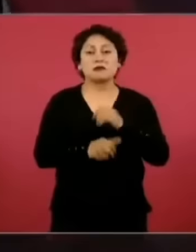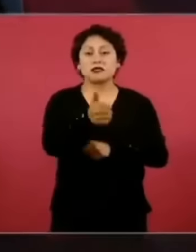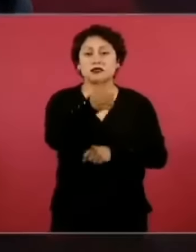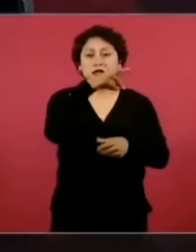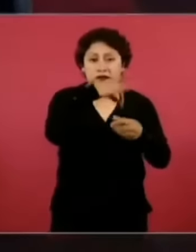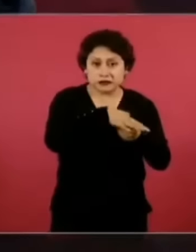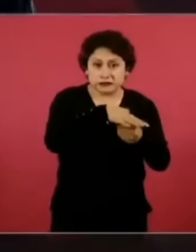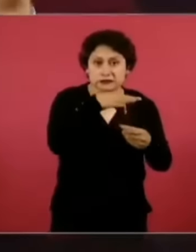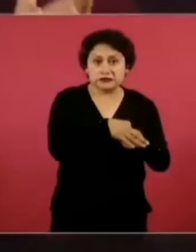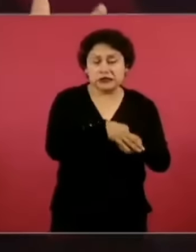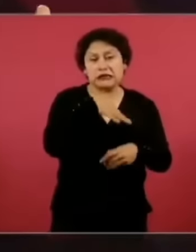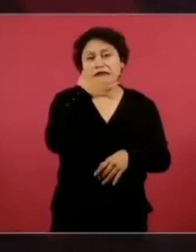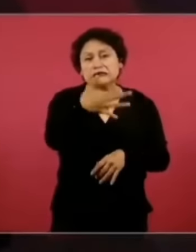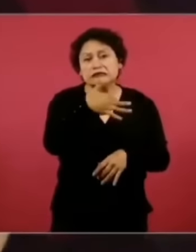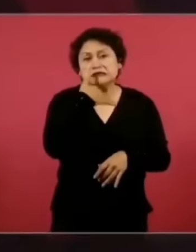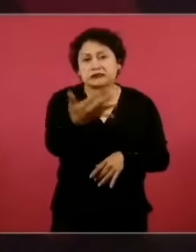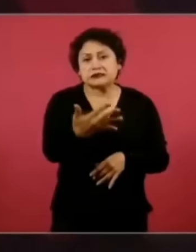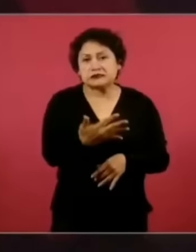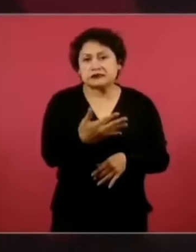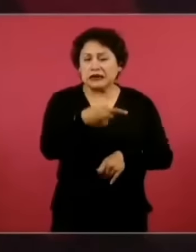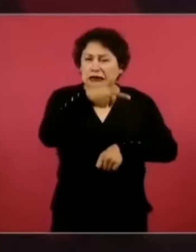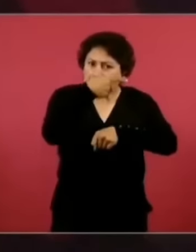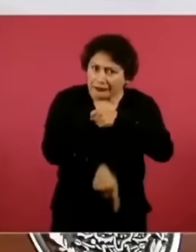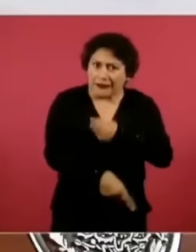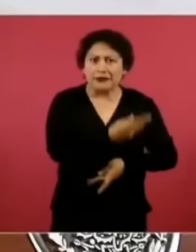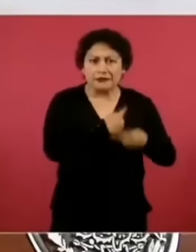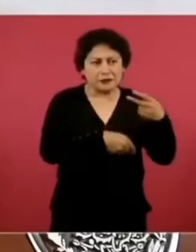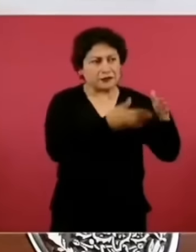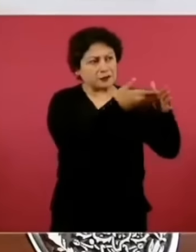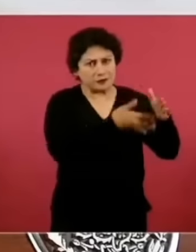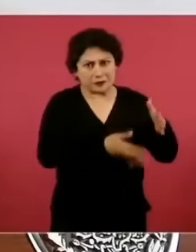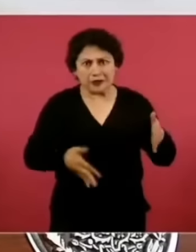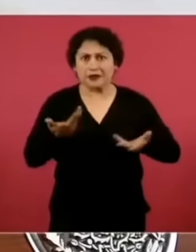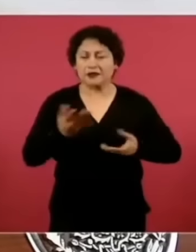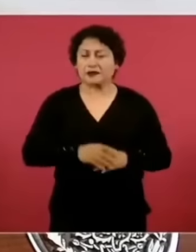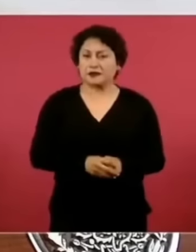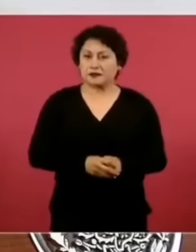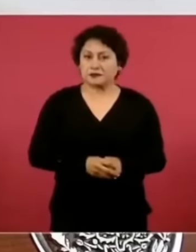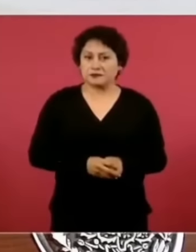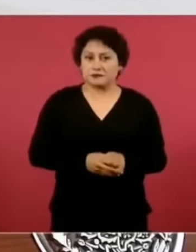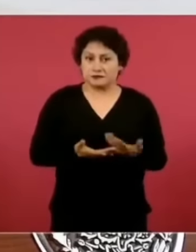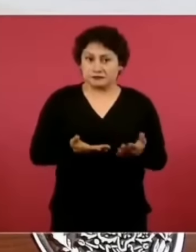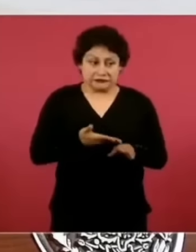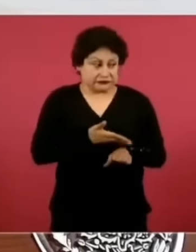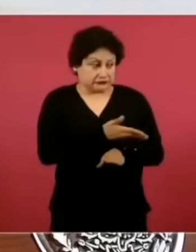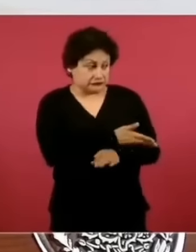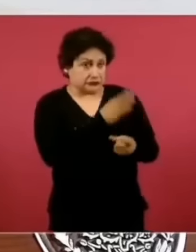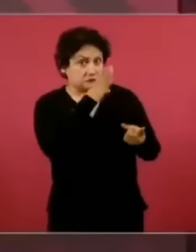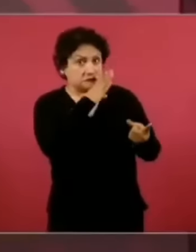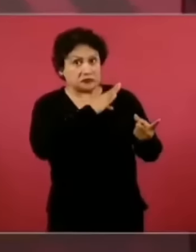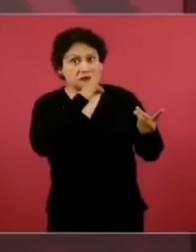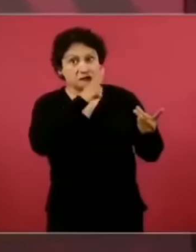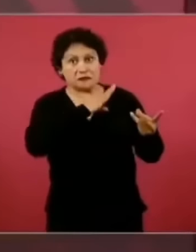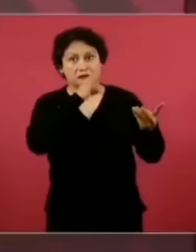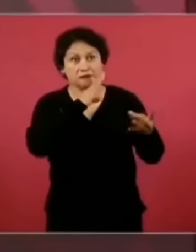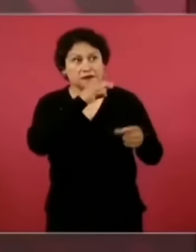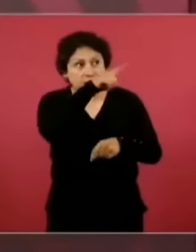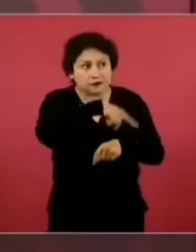¿Cuánto se hubiese evitado? Y ellos participaron en todo eso.